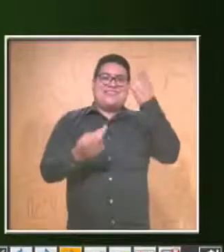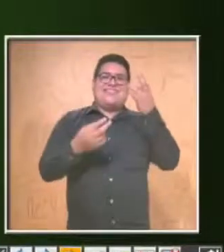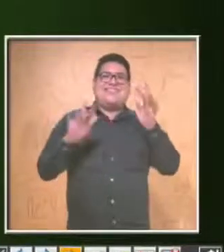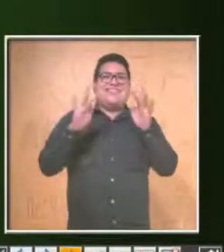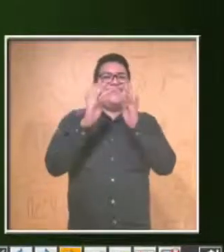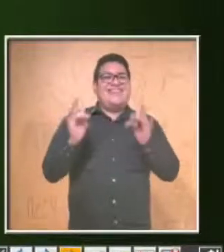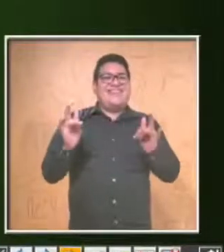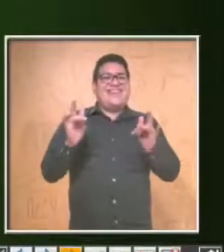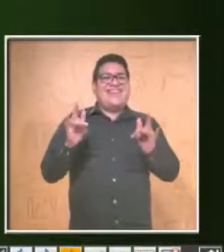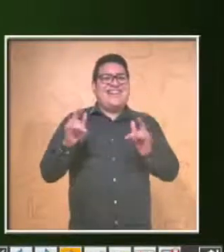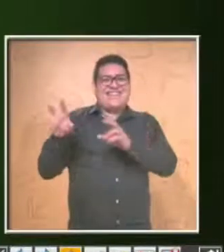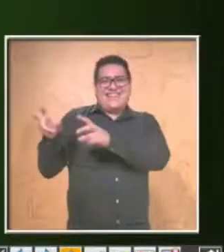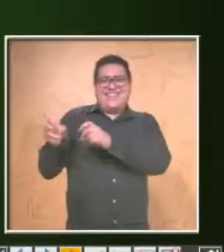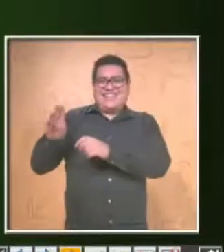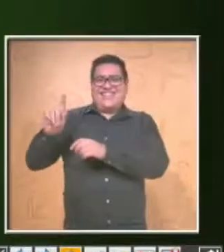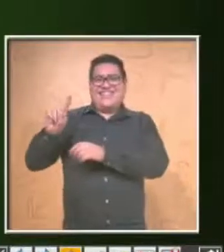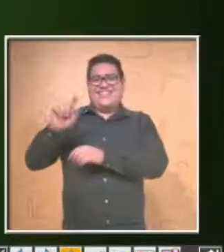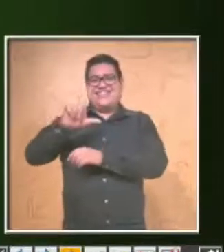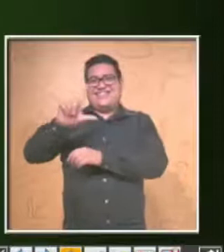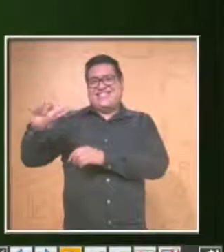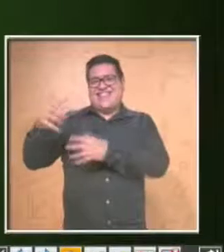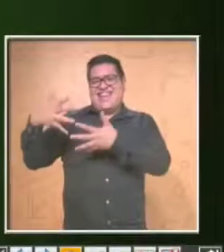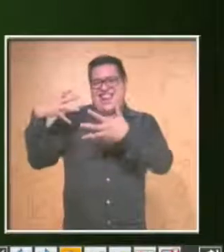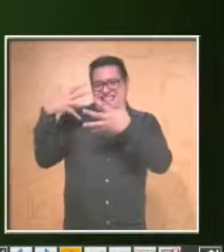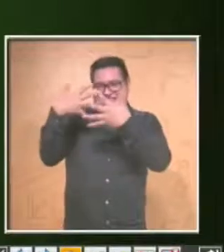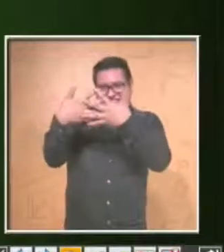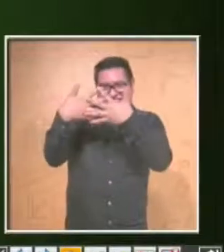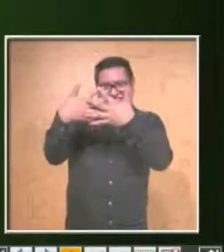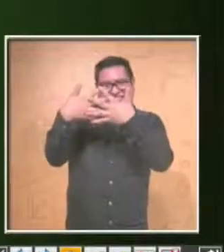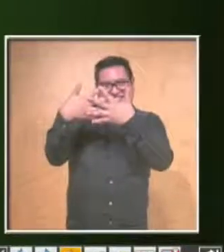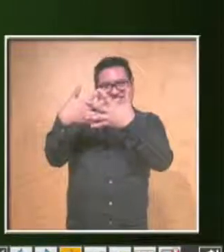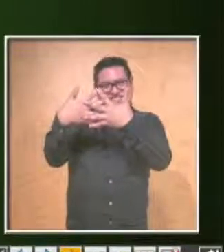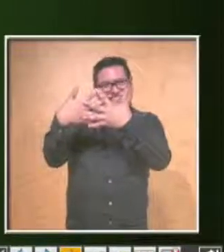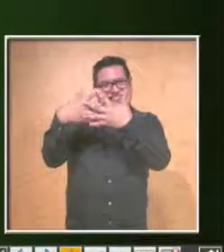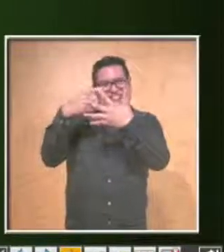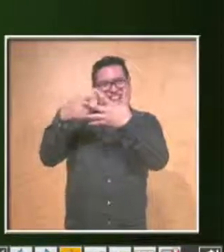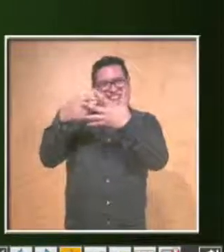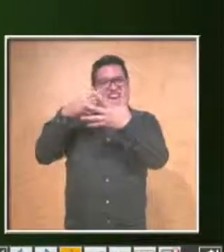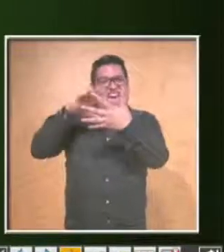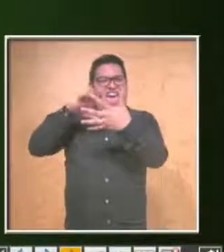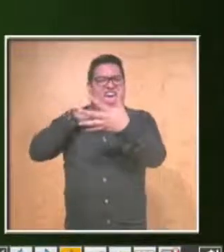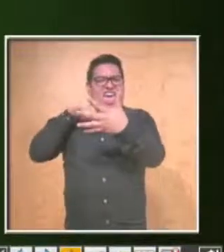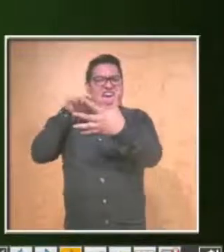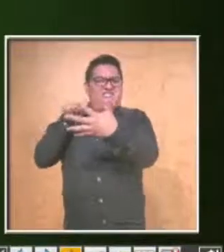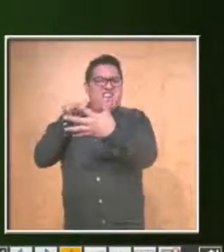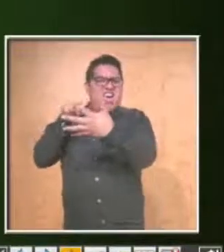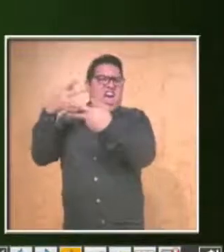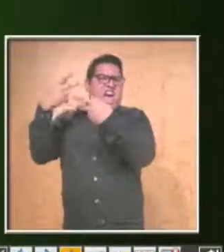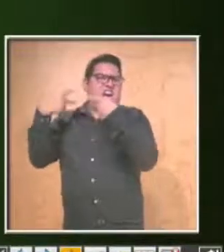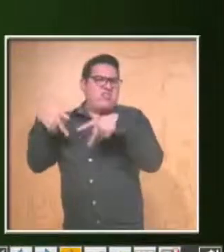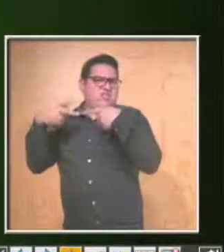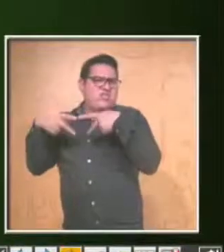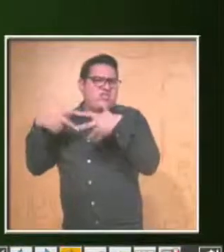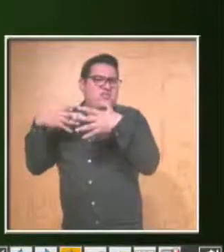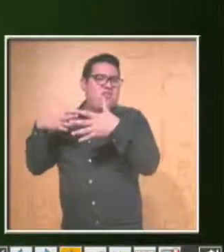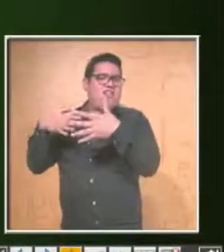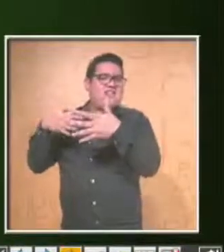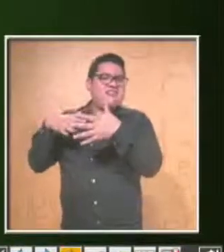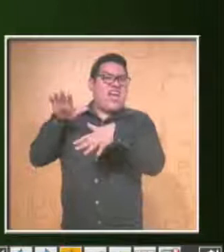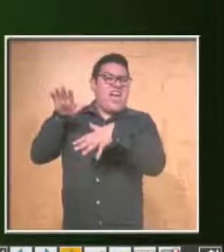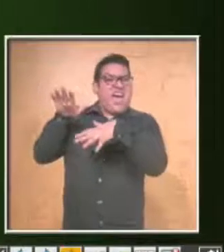de la Bastilla, esa cárcel que albergaba a presos que no